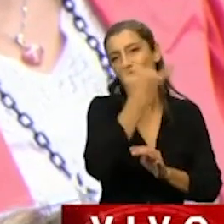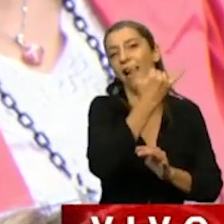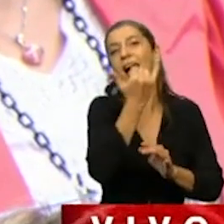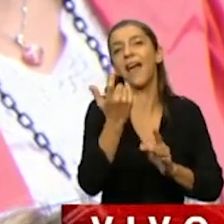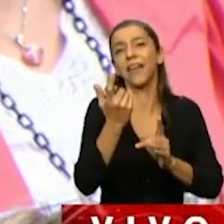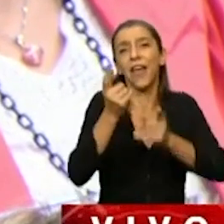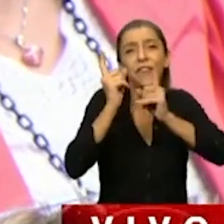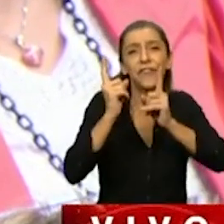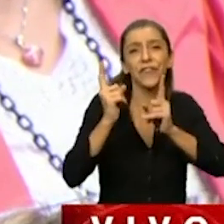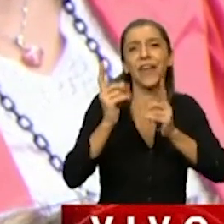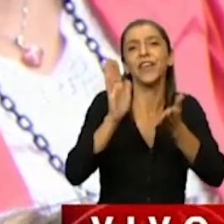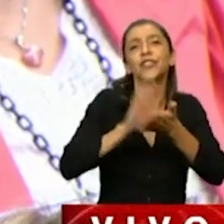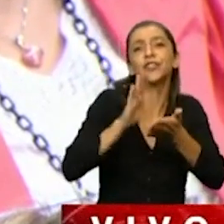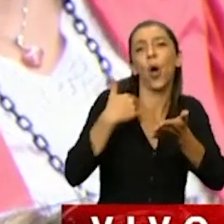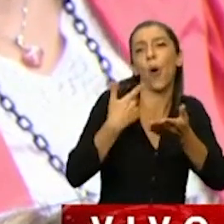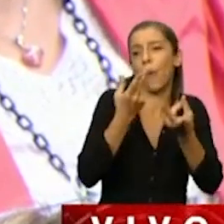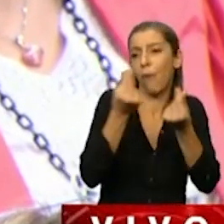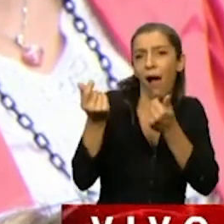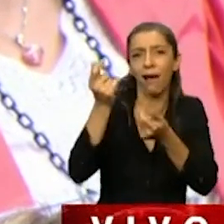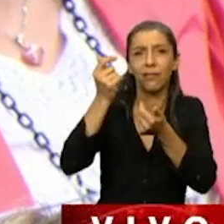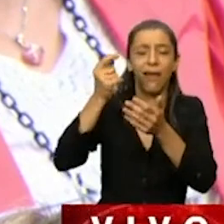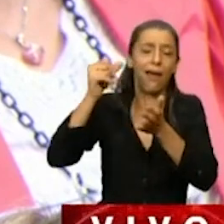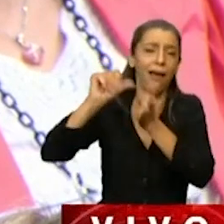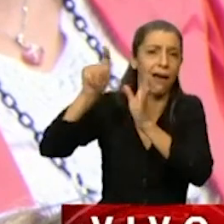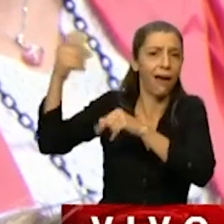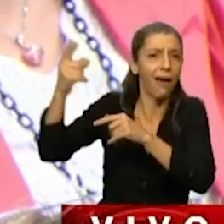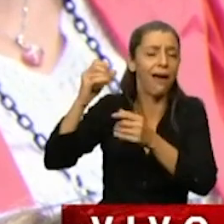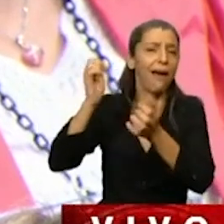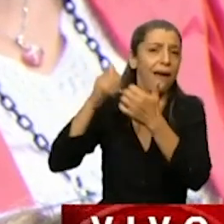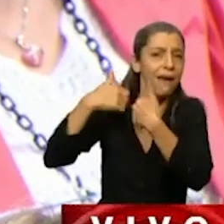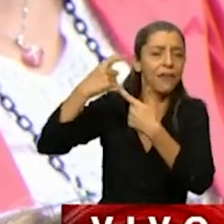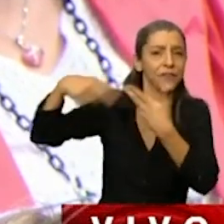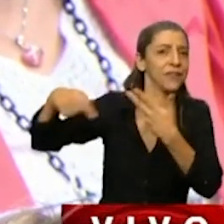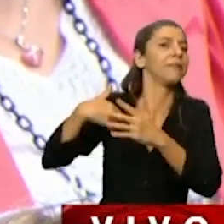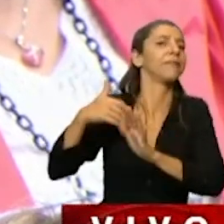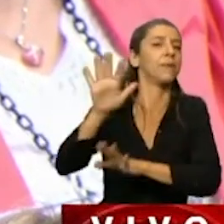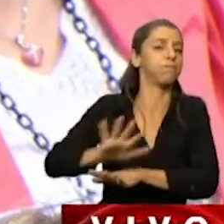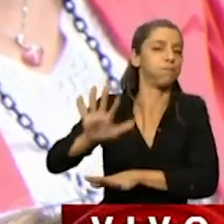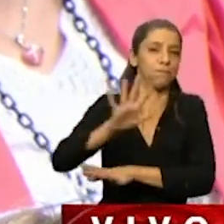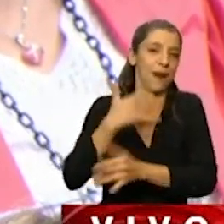sobre fugas y especulaciones. Señor ministro, lo estamos mirando.